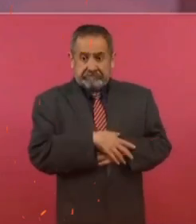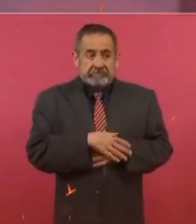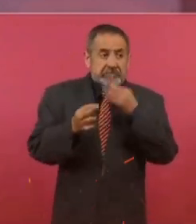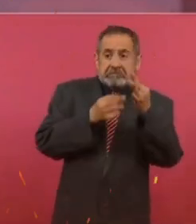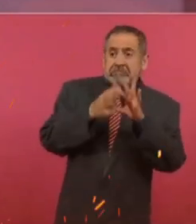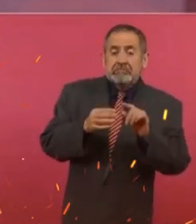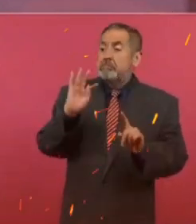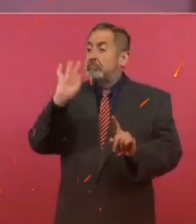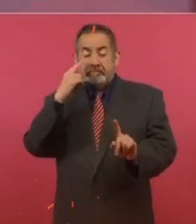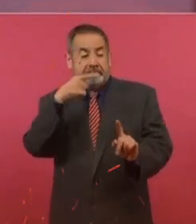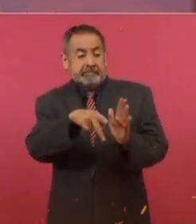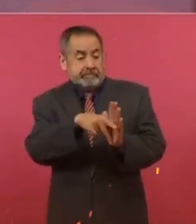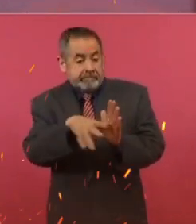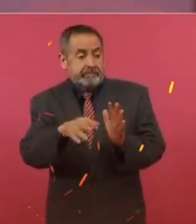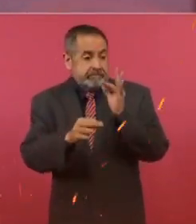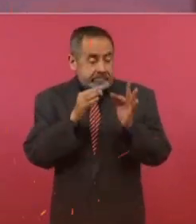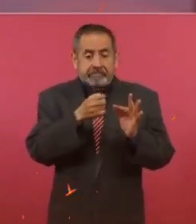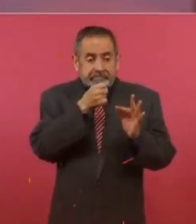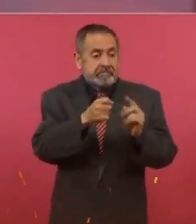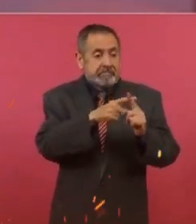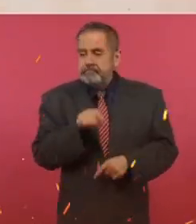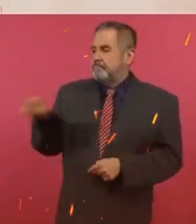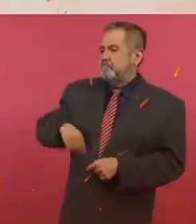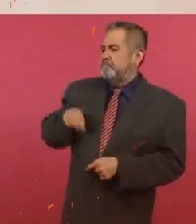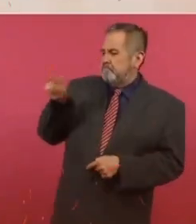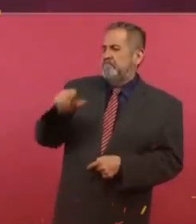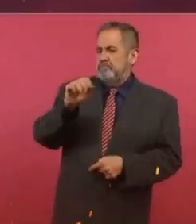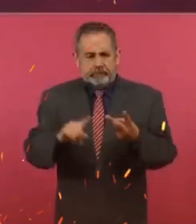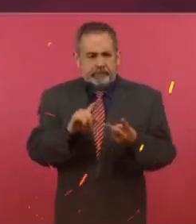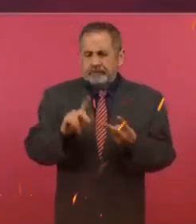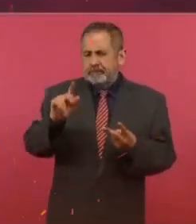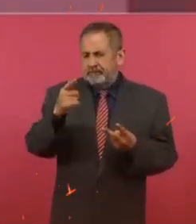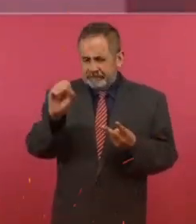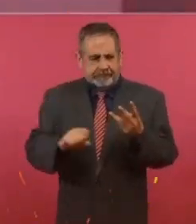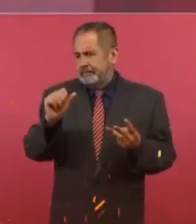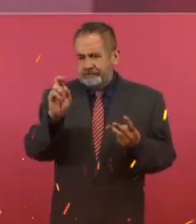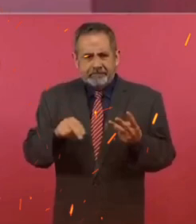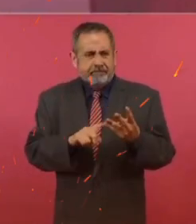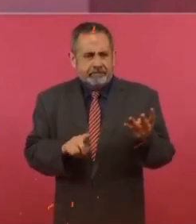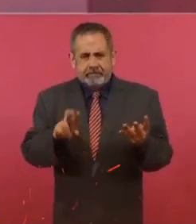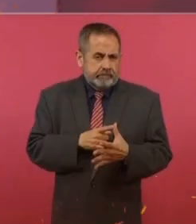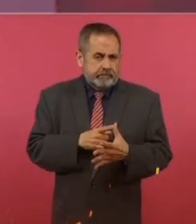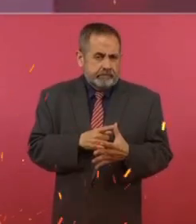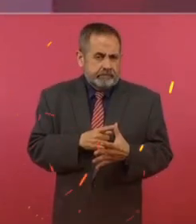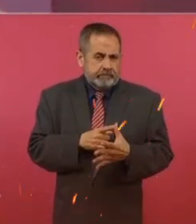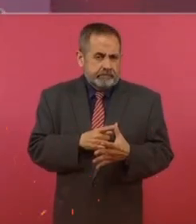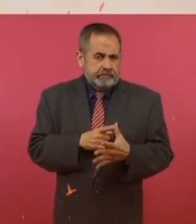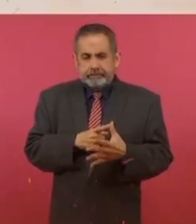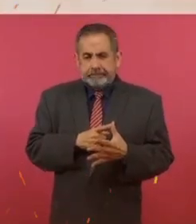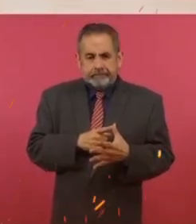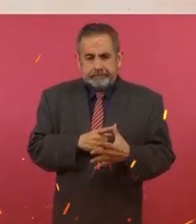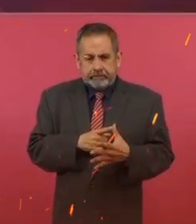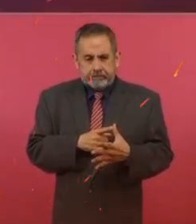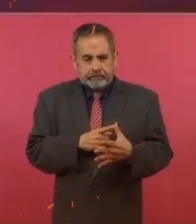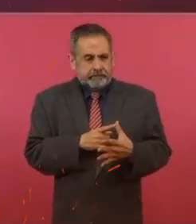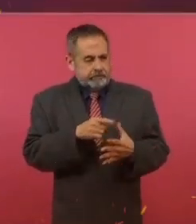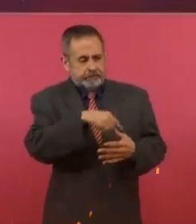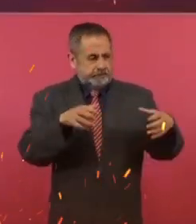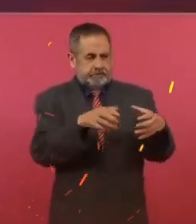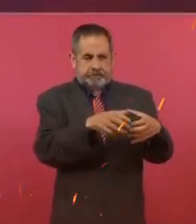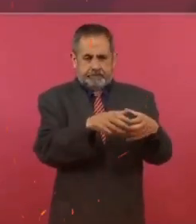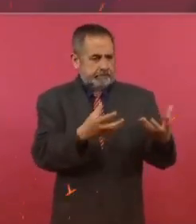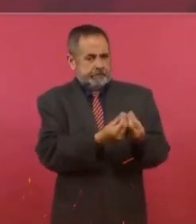lo está diciendo López Dóriga, la señora Pajés, Aguilar Camín, Riva Palacio, toda esta